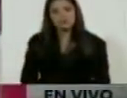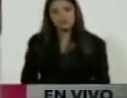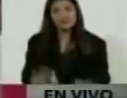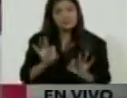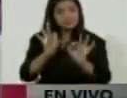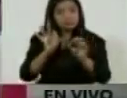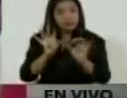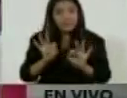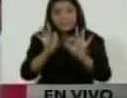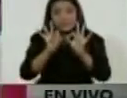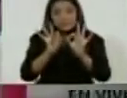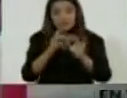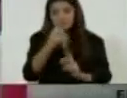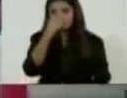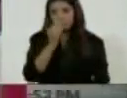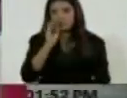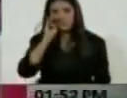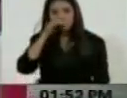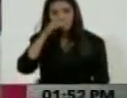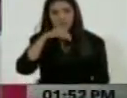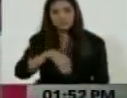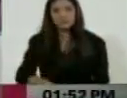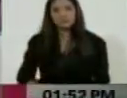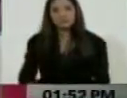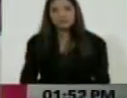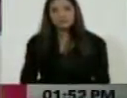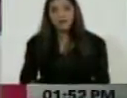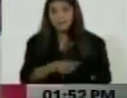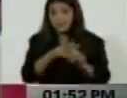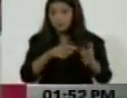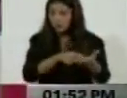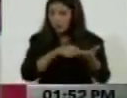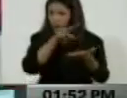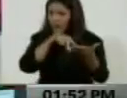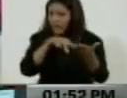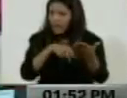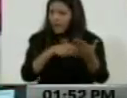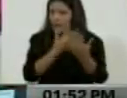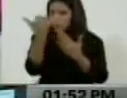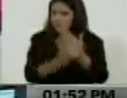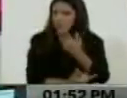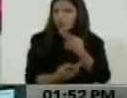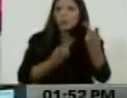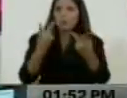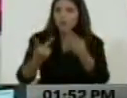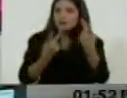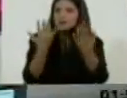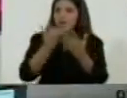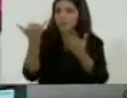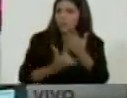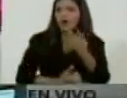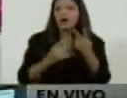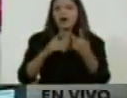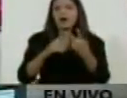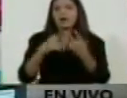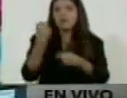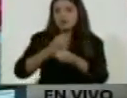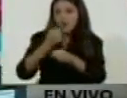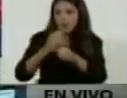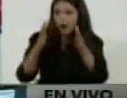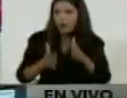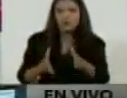particular y especialmente. Si uno se lee las tesis políticas, las tesis sindicales y todas